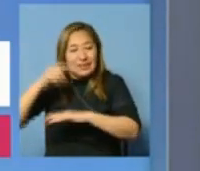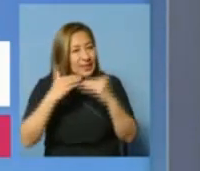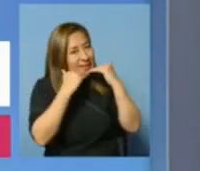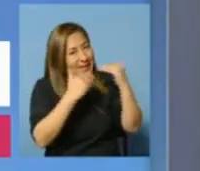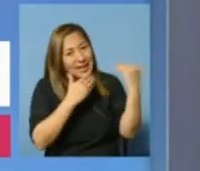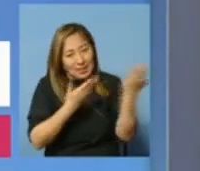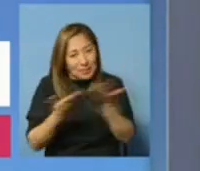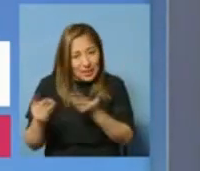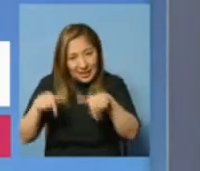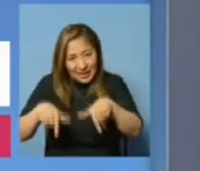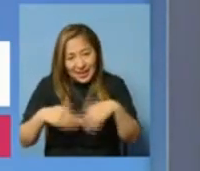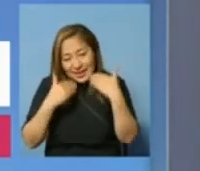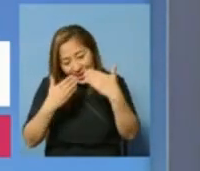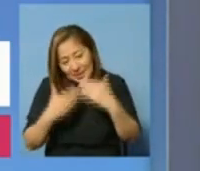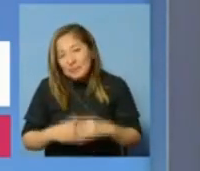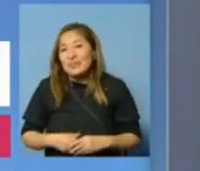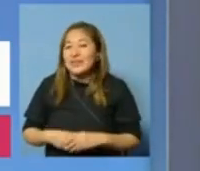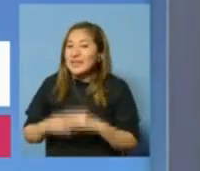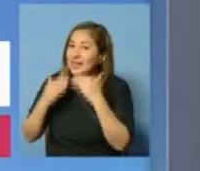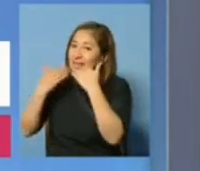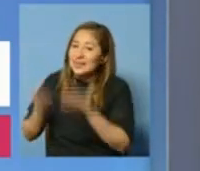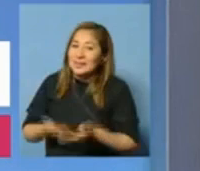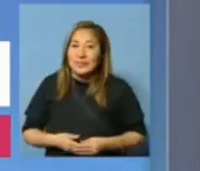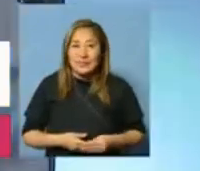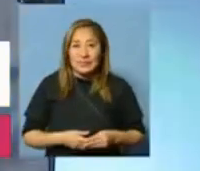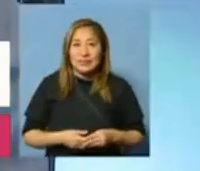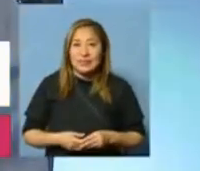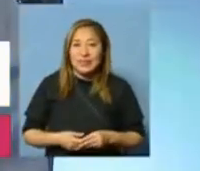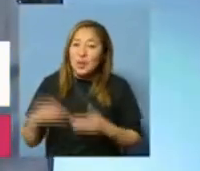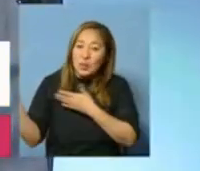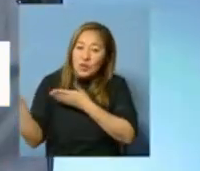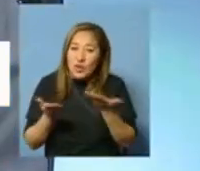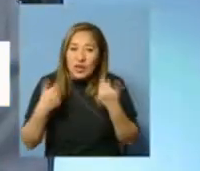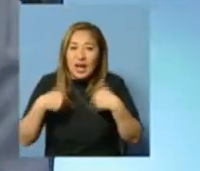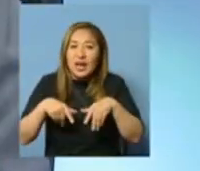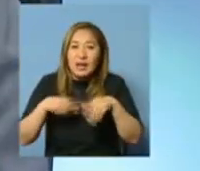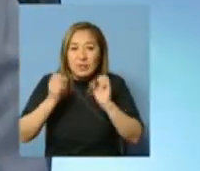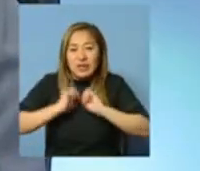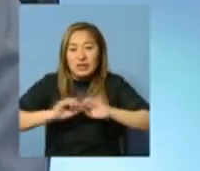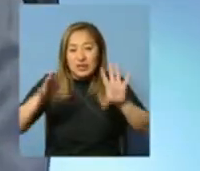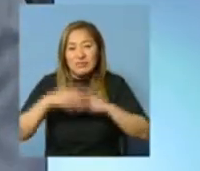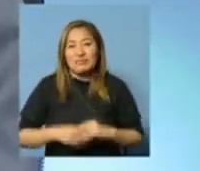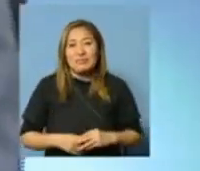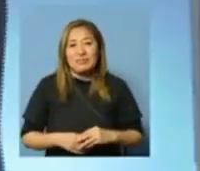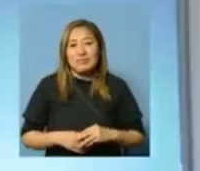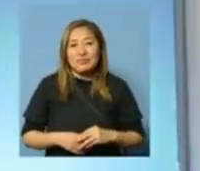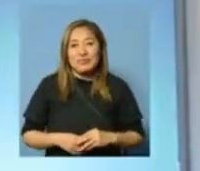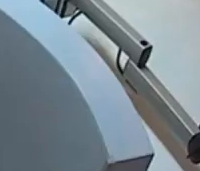muchas gracias por estar con nosotros, ministro. No, muchas gracias a vos por permitirnos, digamos, salir al aire, ¿no?